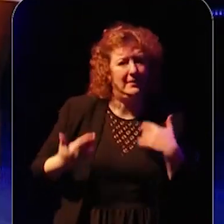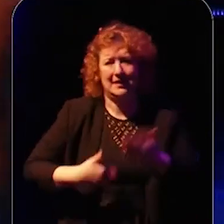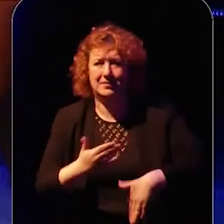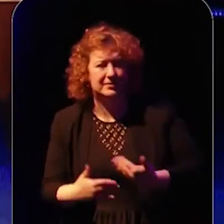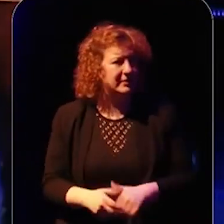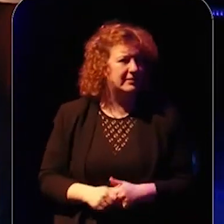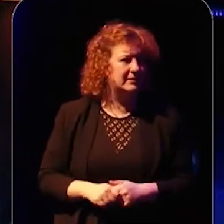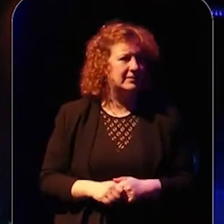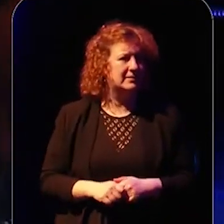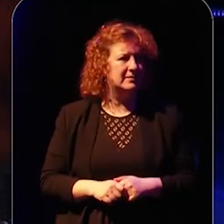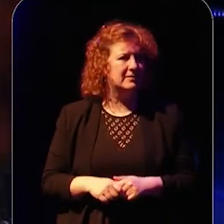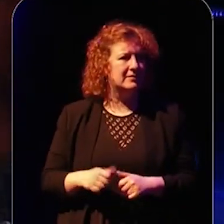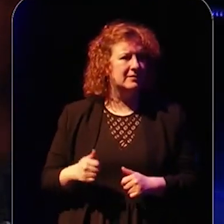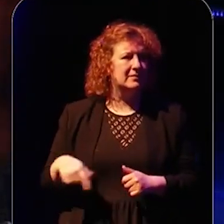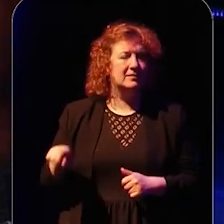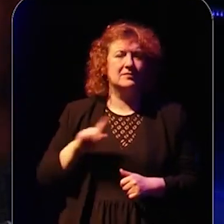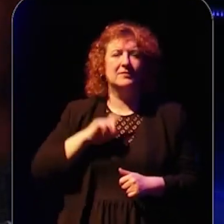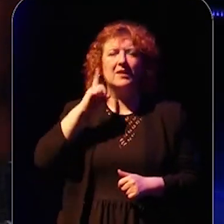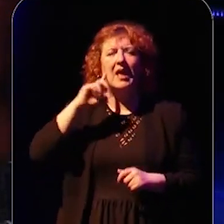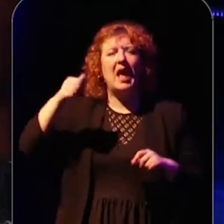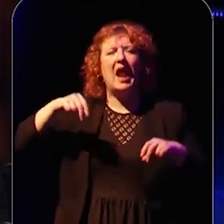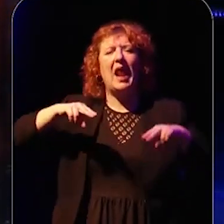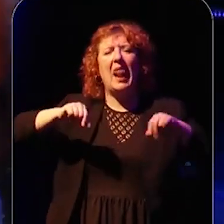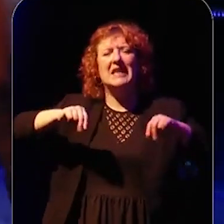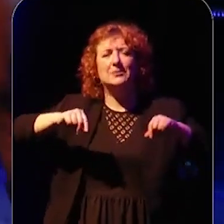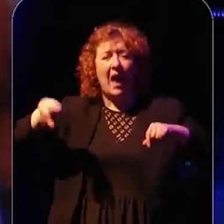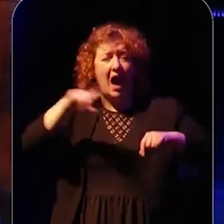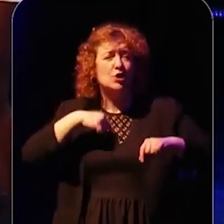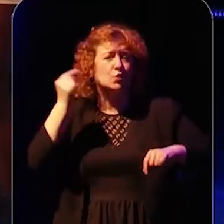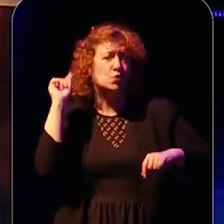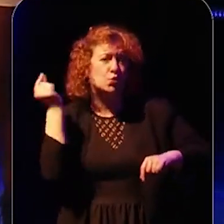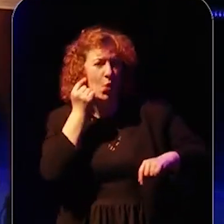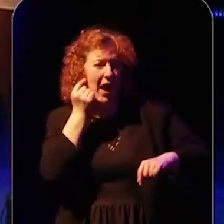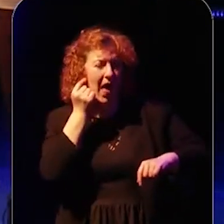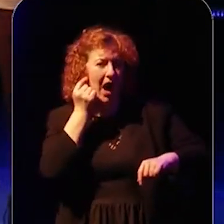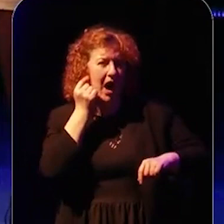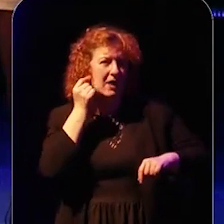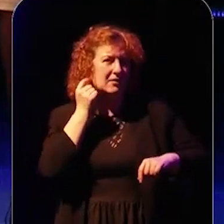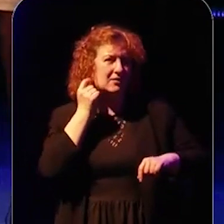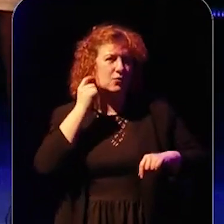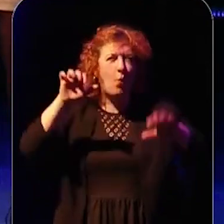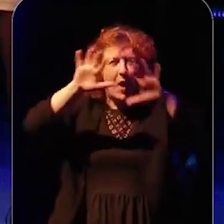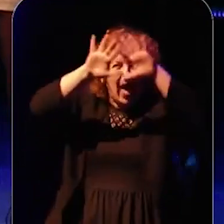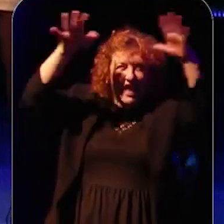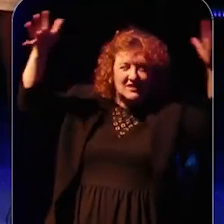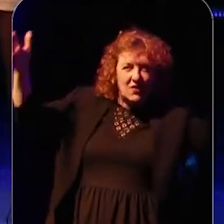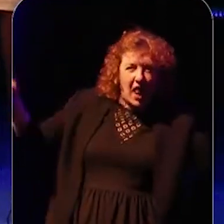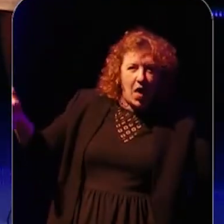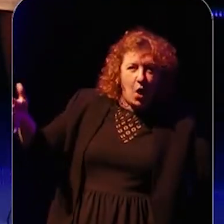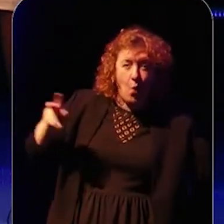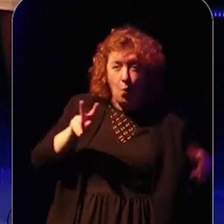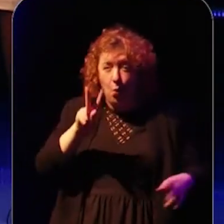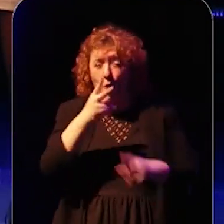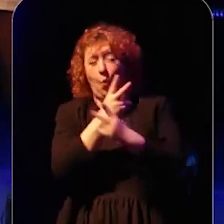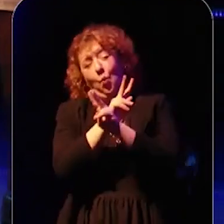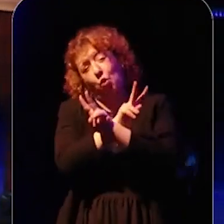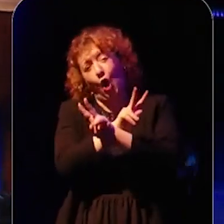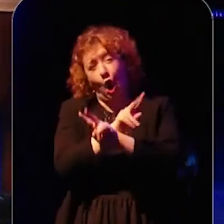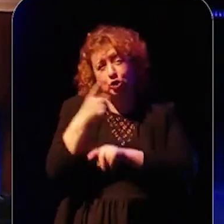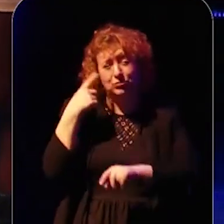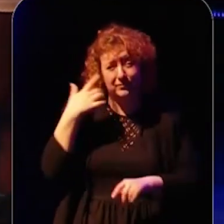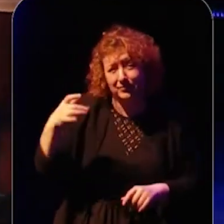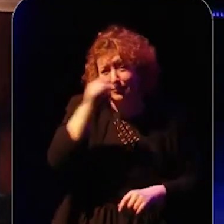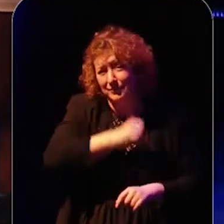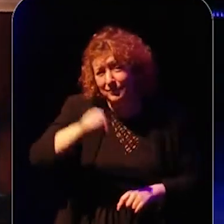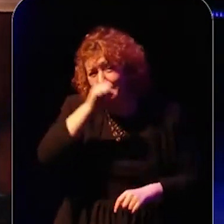Pues venga, vamos para adelante. No sé, Las Vegas, ¿os suena una esfera? ¿Esa esfera? ¿Habéis visto? U2. Que ahora con cada